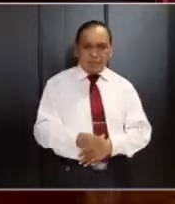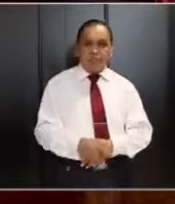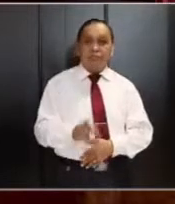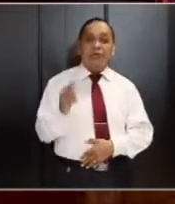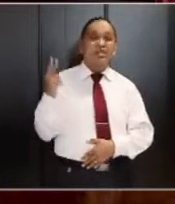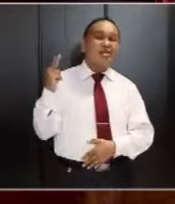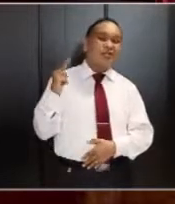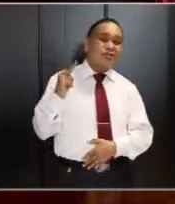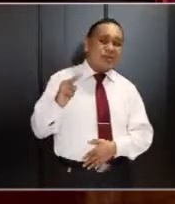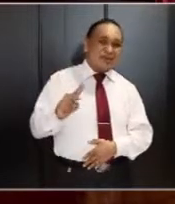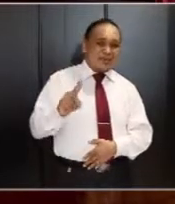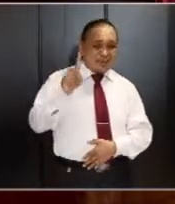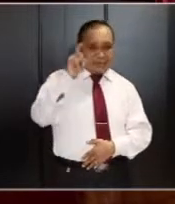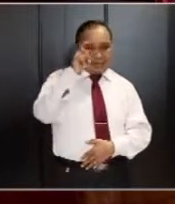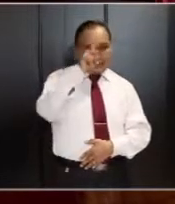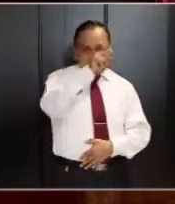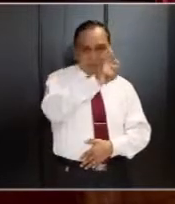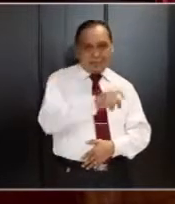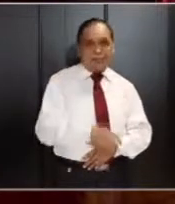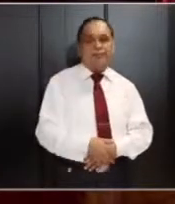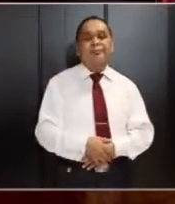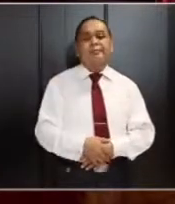En la casa, ahí en México,